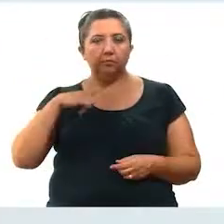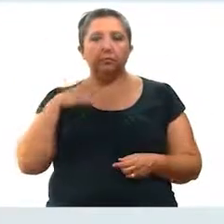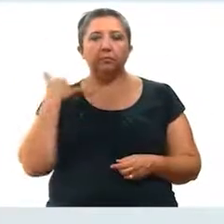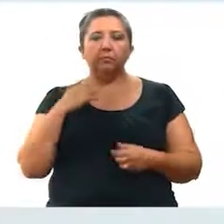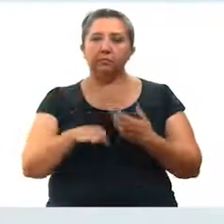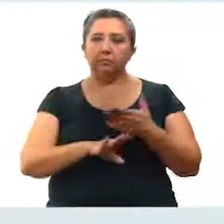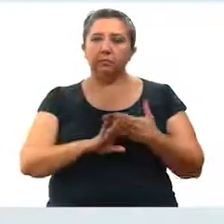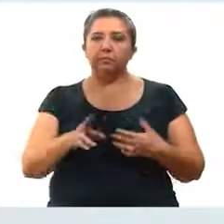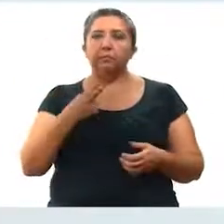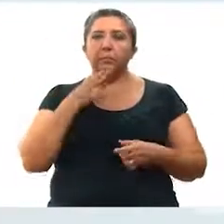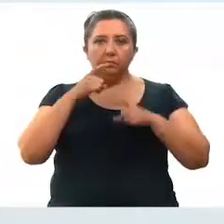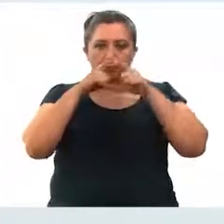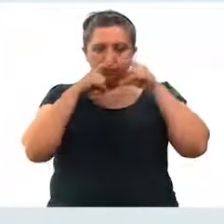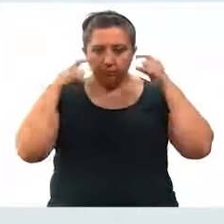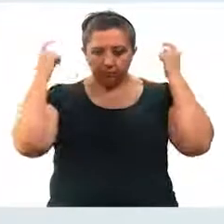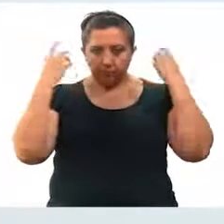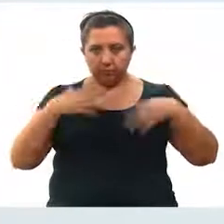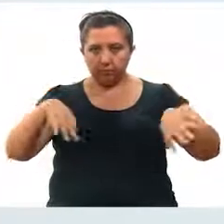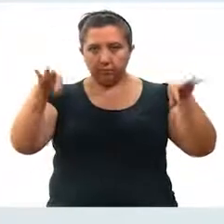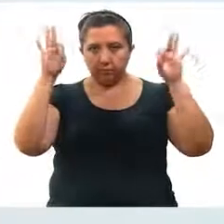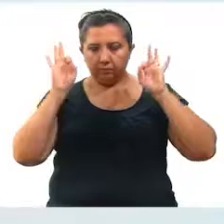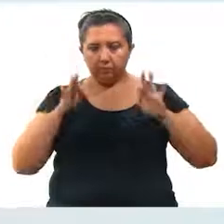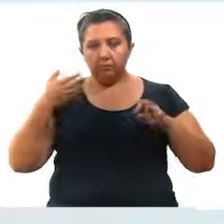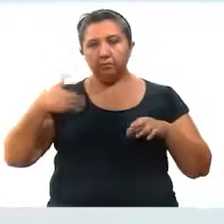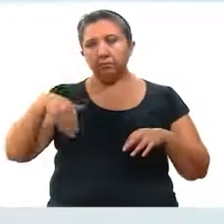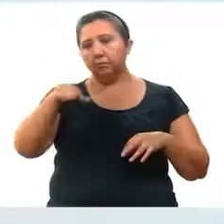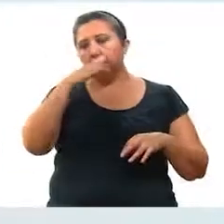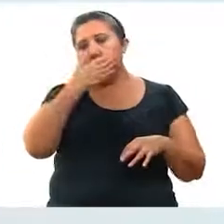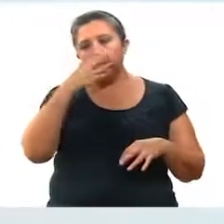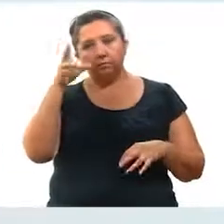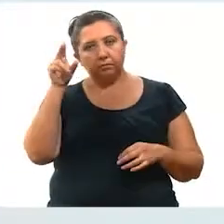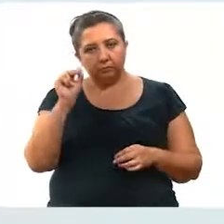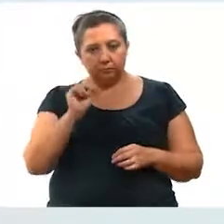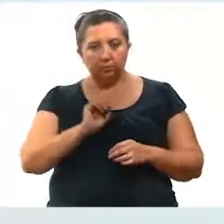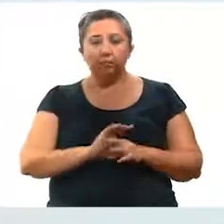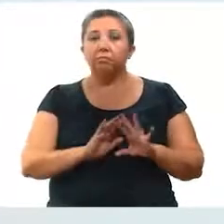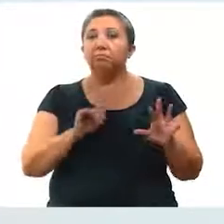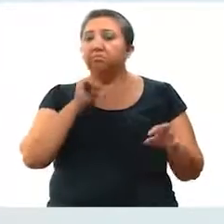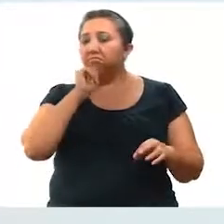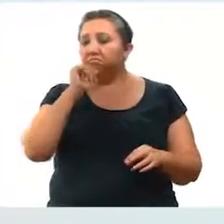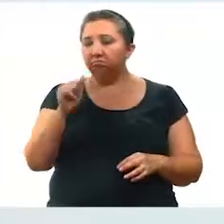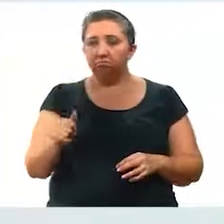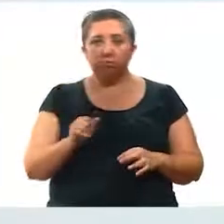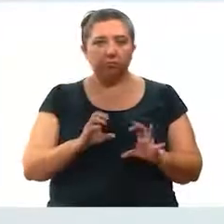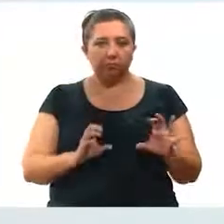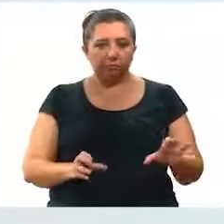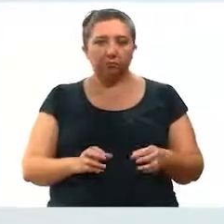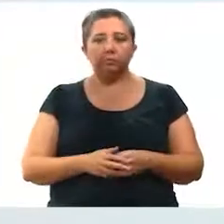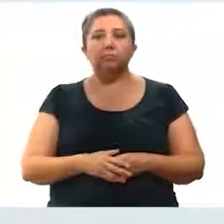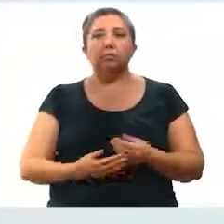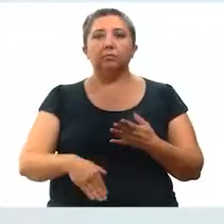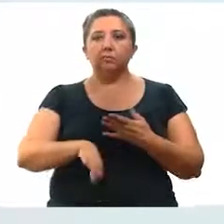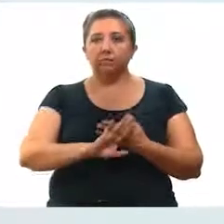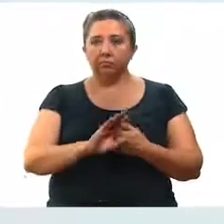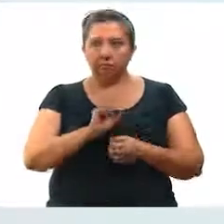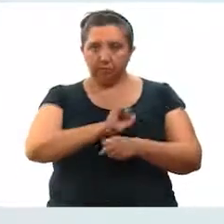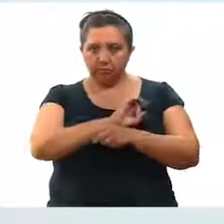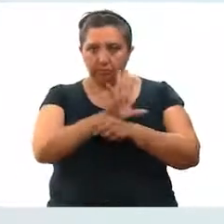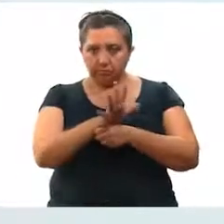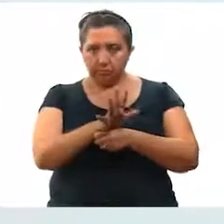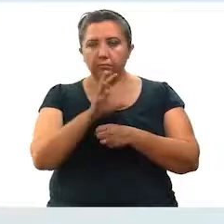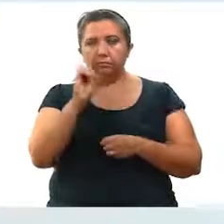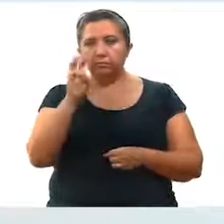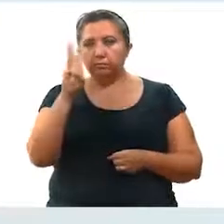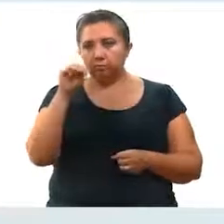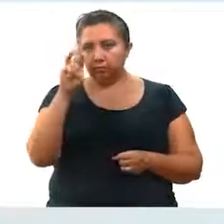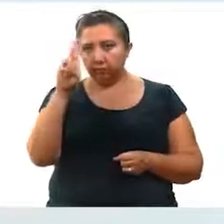yucateca evitar el uso de cubrebocas de tela o pañoletas, ya que está descrito que no brinda ninguna protección contra el COVID,